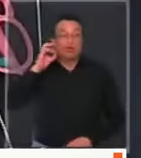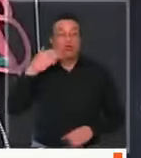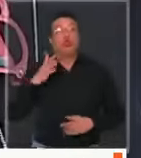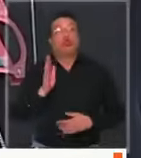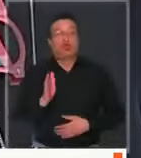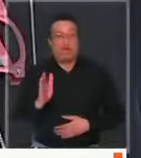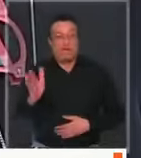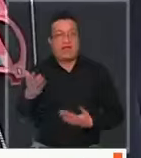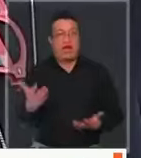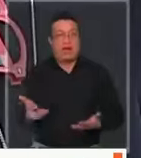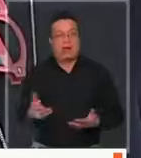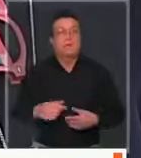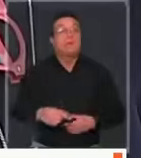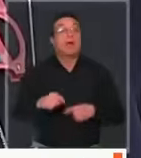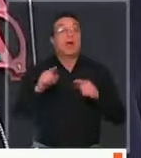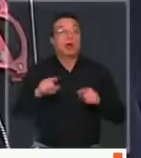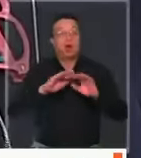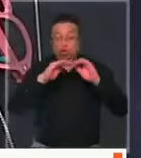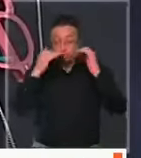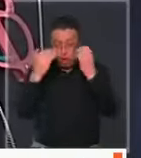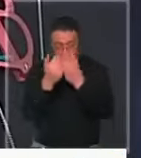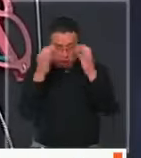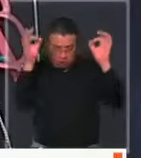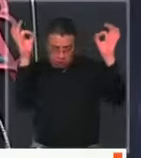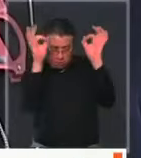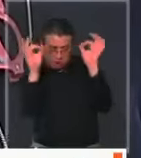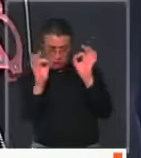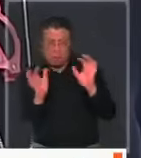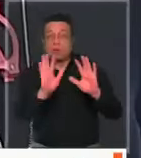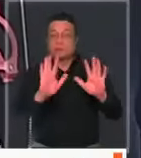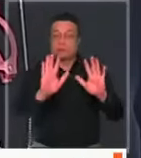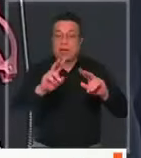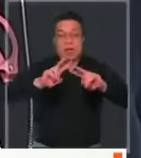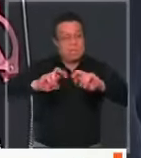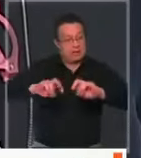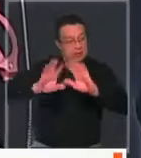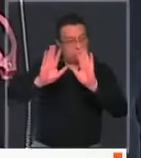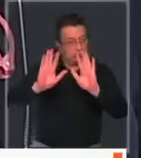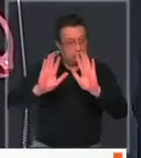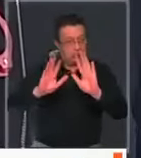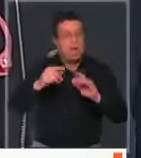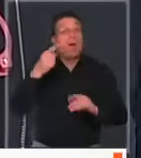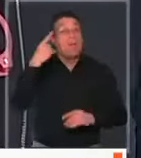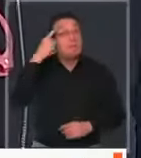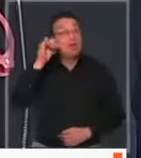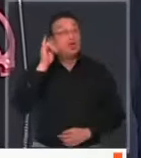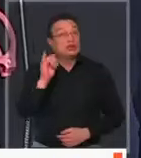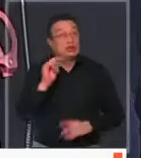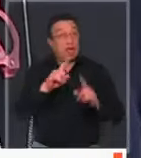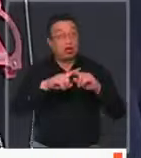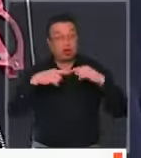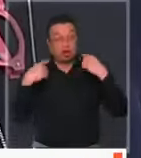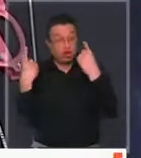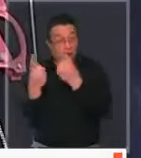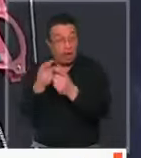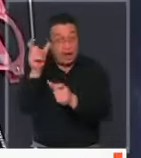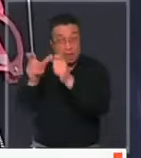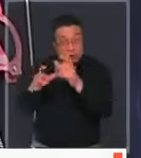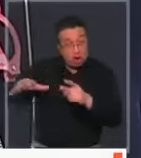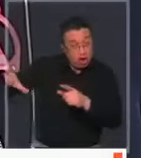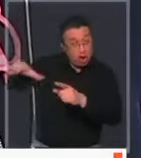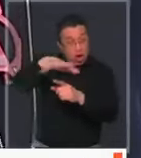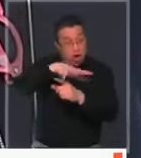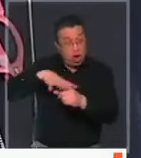Insisto, hoy día no tenemos todo el detalle porque hay una investigación, pero sí podemos decir que de la totalidad de esas personas,